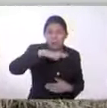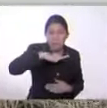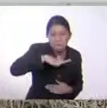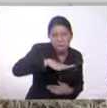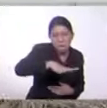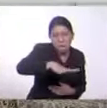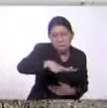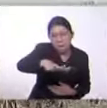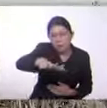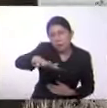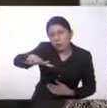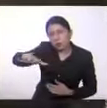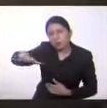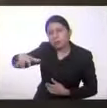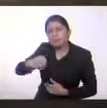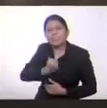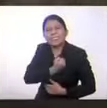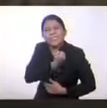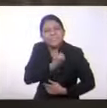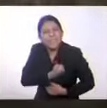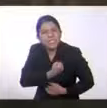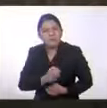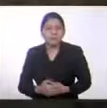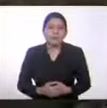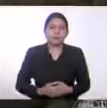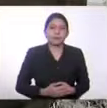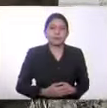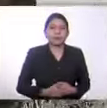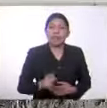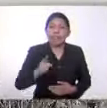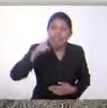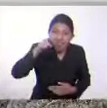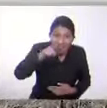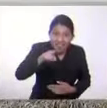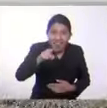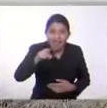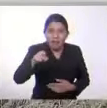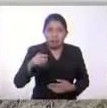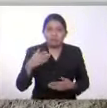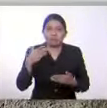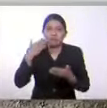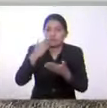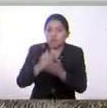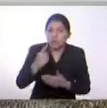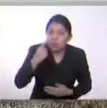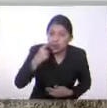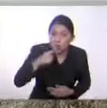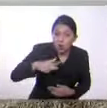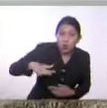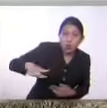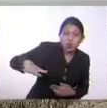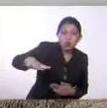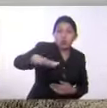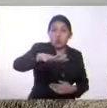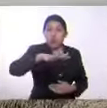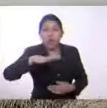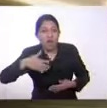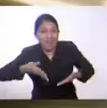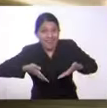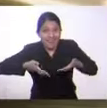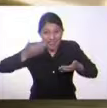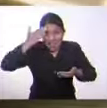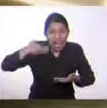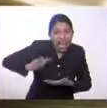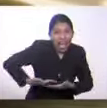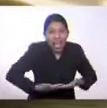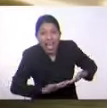a Crises el sacrificador. Y éste acercóse a las naves de los acayos para redimir a su hija,